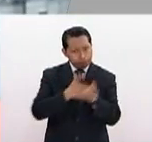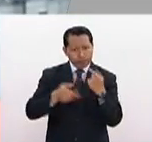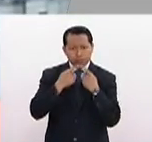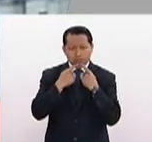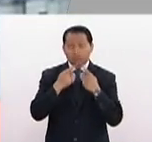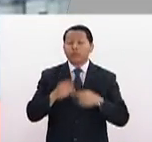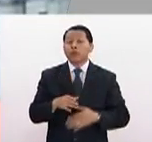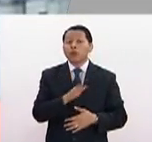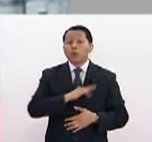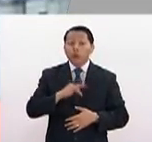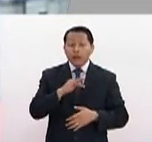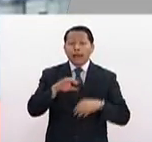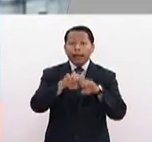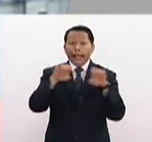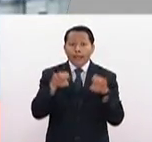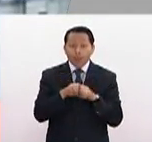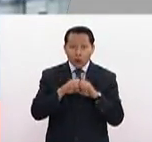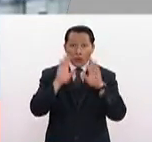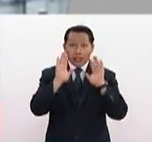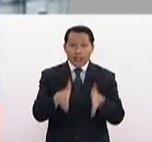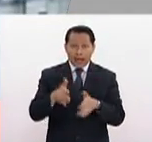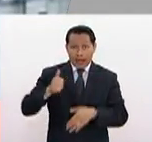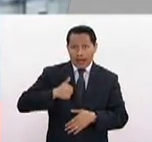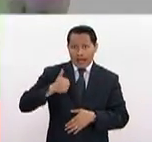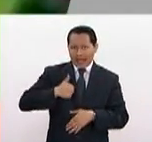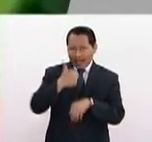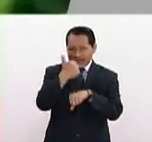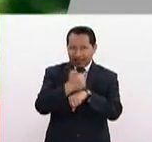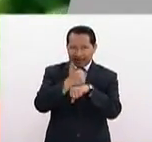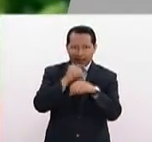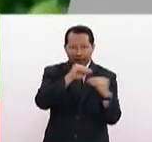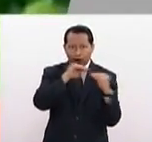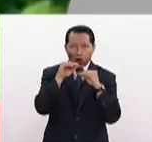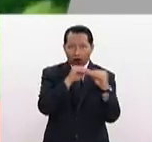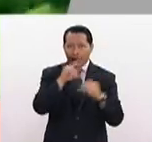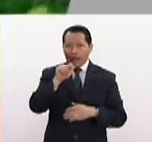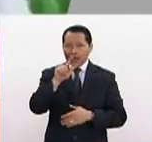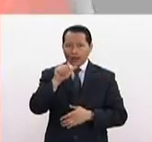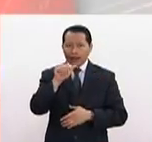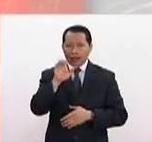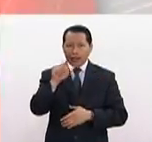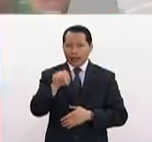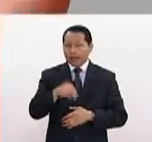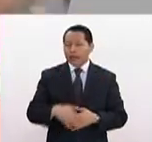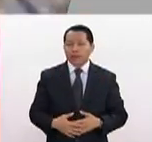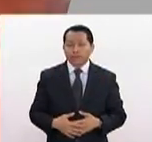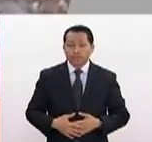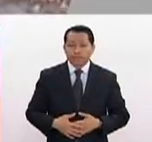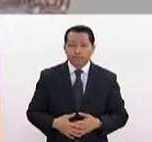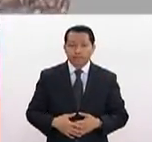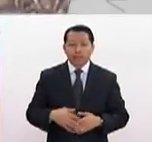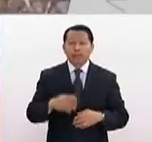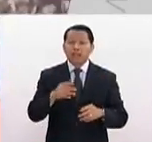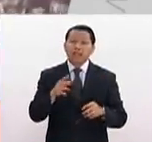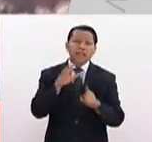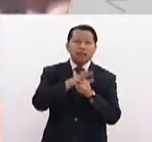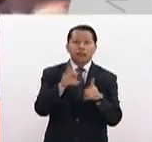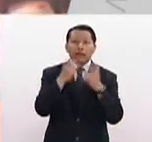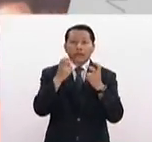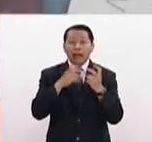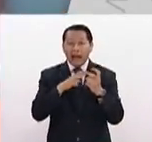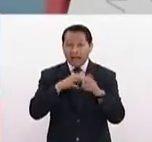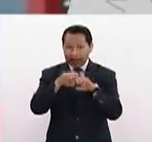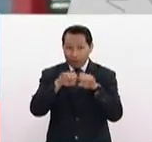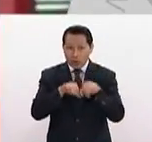equipos negociadores ya se encuentran en Canadá para la sexta ronda de renegociación del Telecán. Asaltan al equipo de trabajo